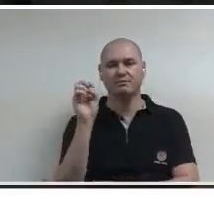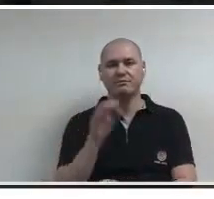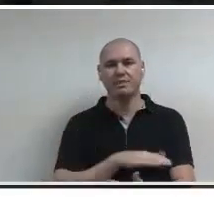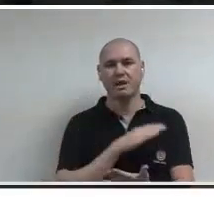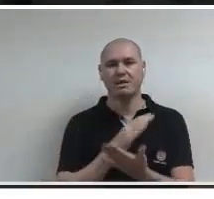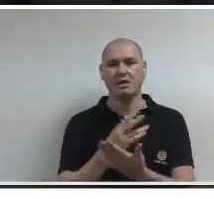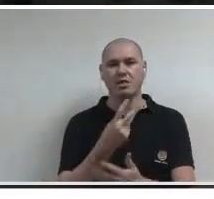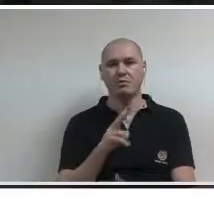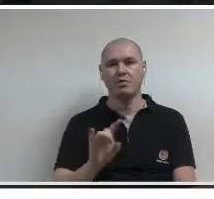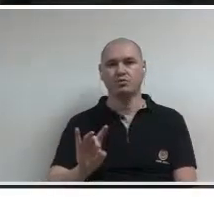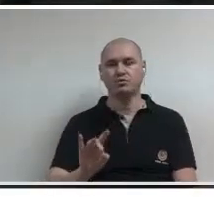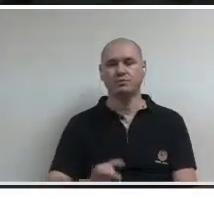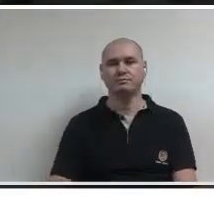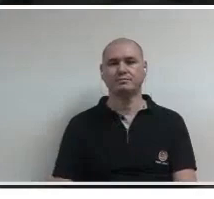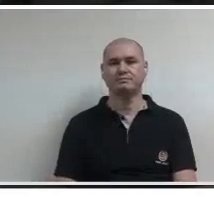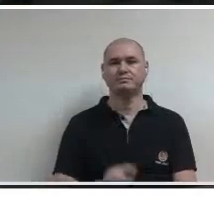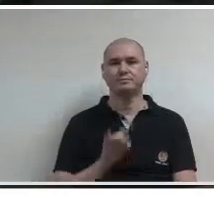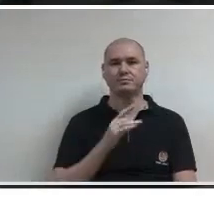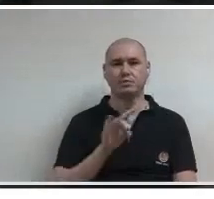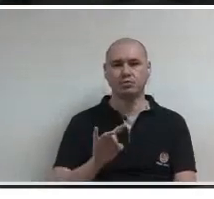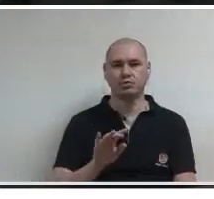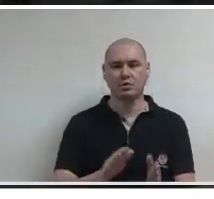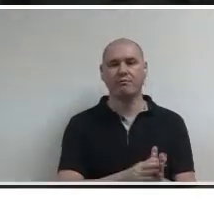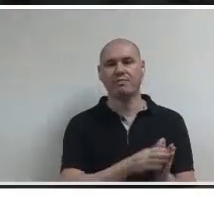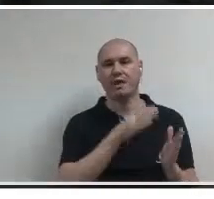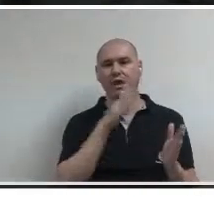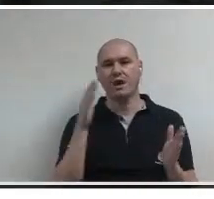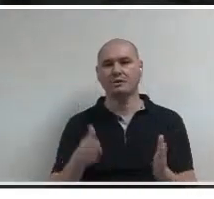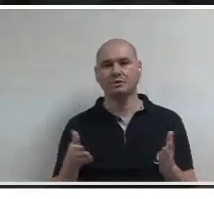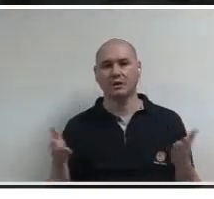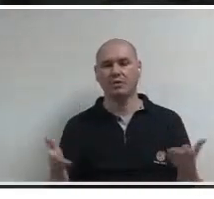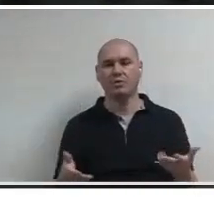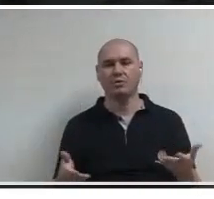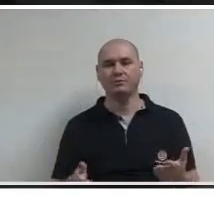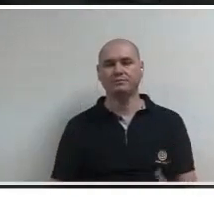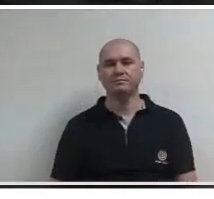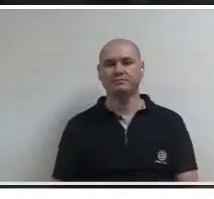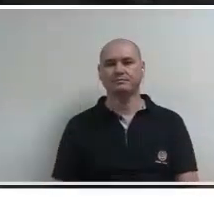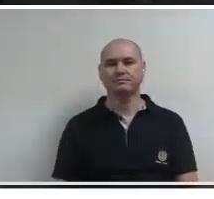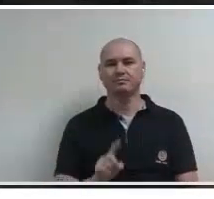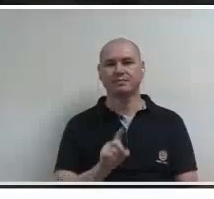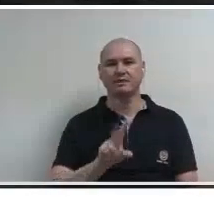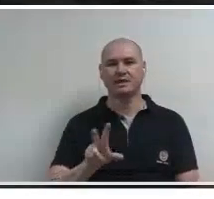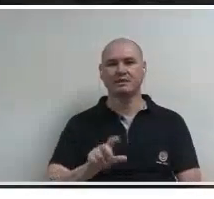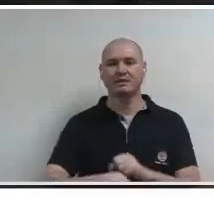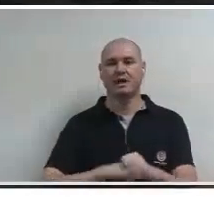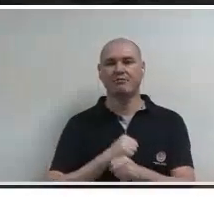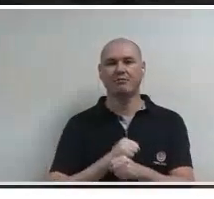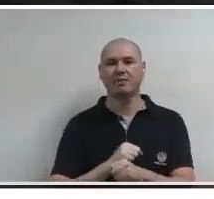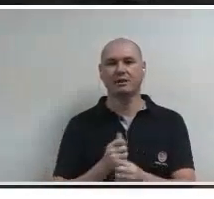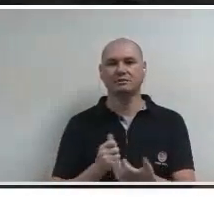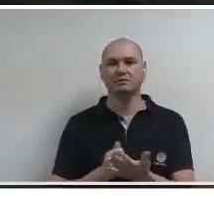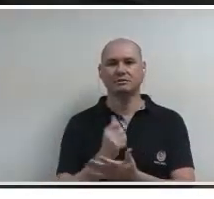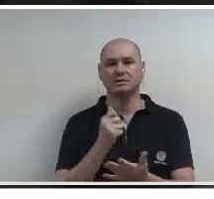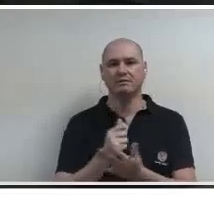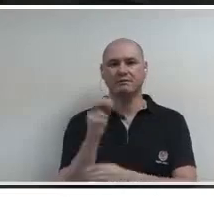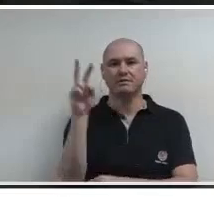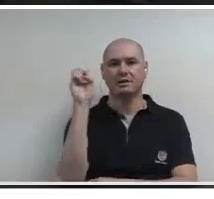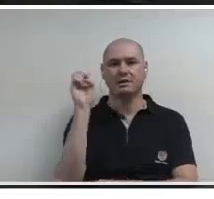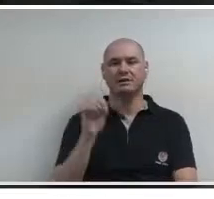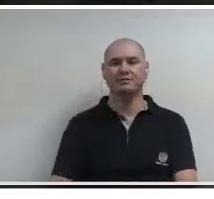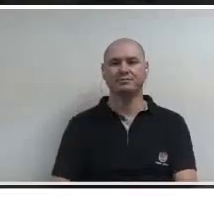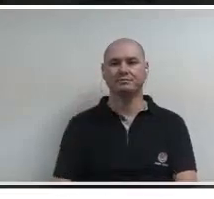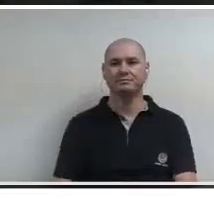secretario fiscal, 2008 PB. A 2008 huide en APB, 13 años